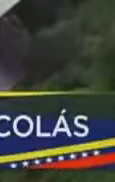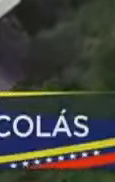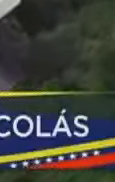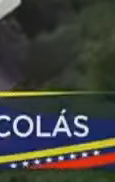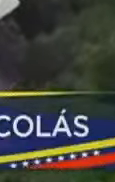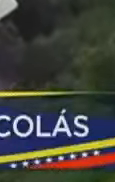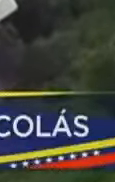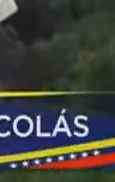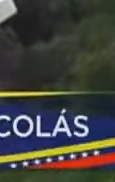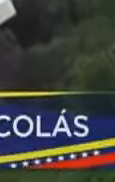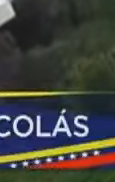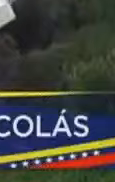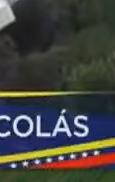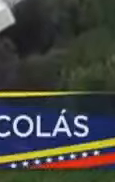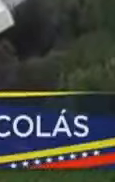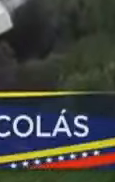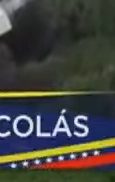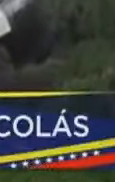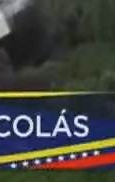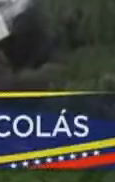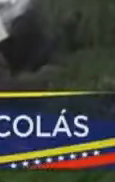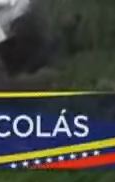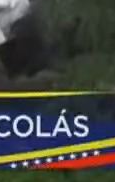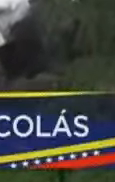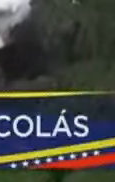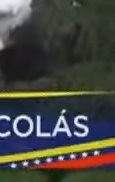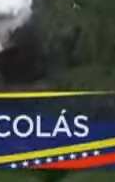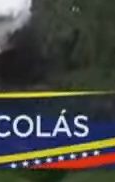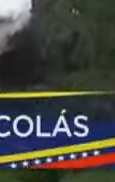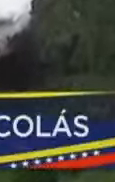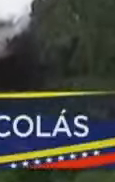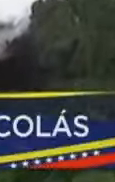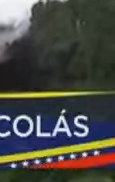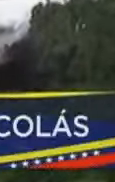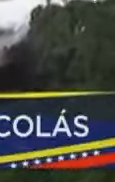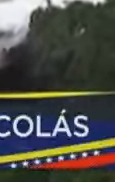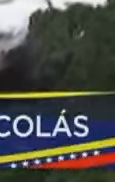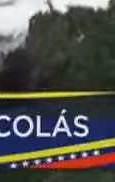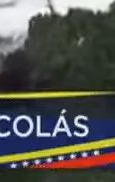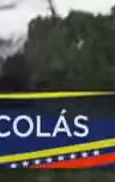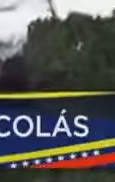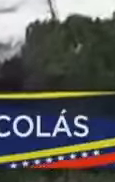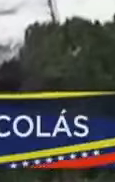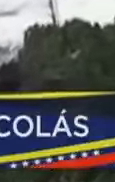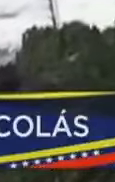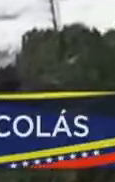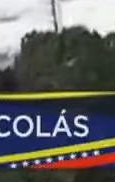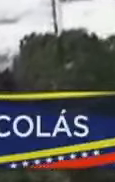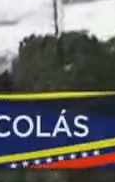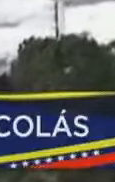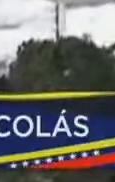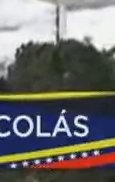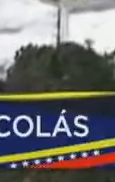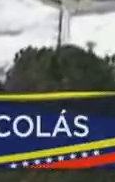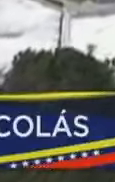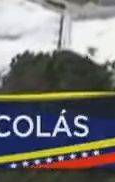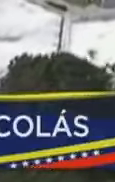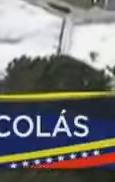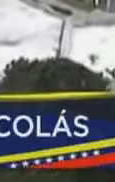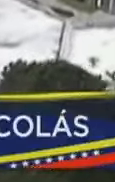vicepresidenta ejecutiva, la doctora Delcy Rodríguez, y la primera combatiente, la doctora Cilia Flores de Maduro. Ya en breves minutos estará acá en el